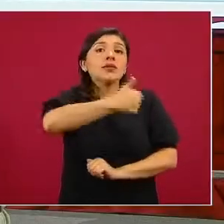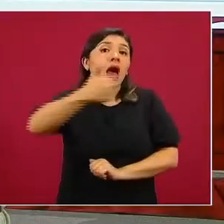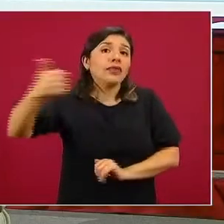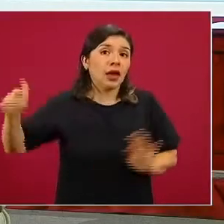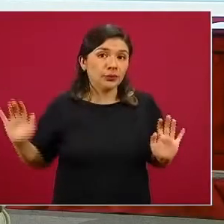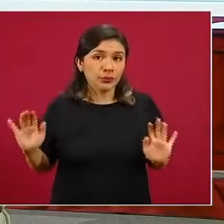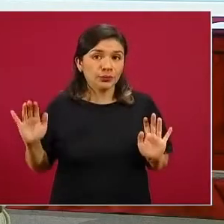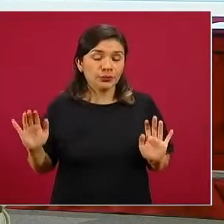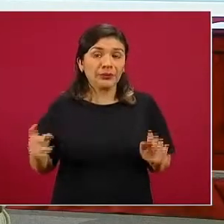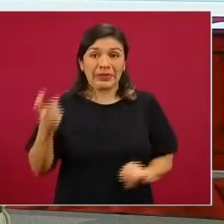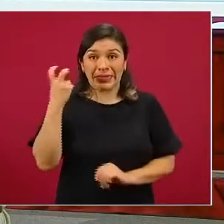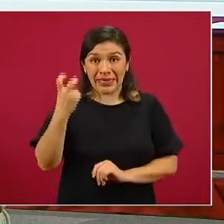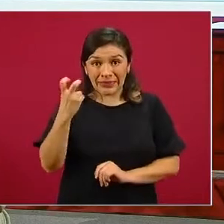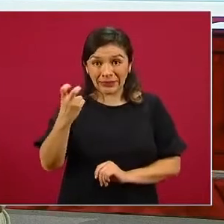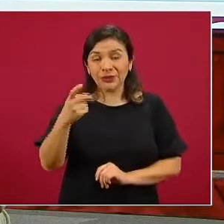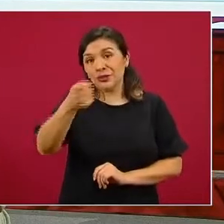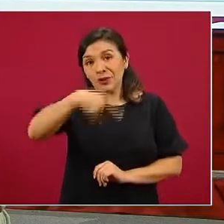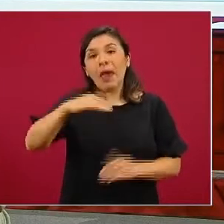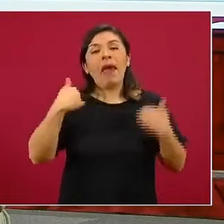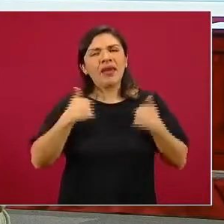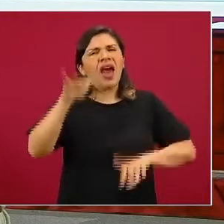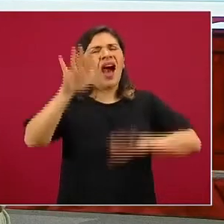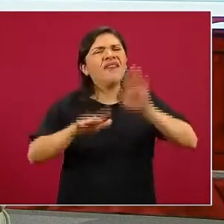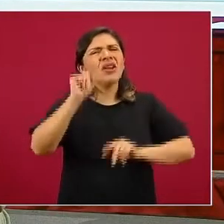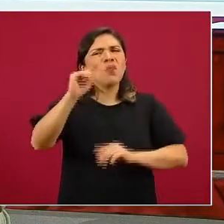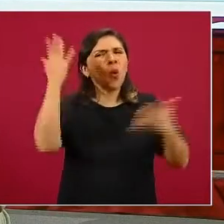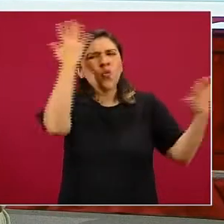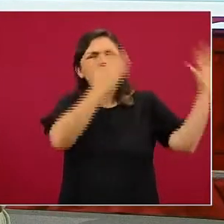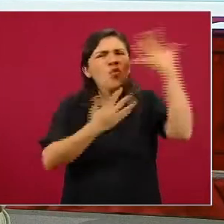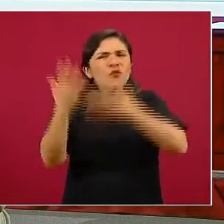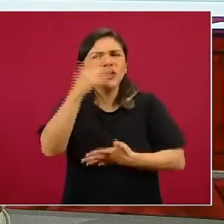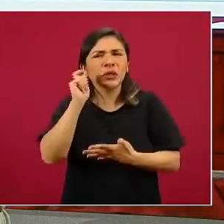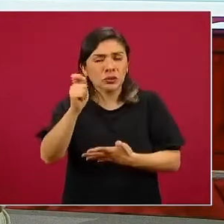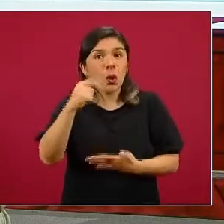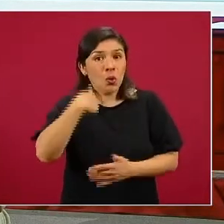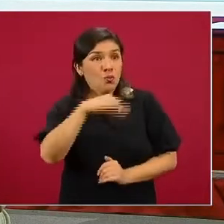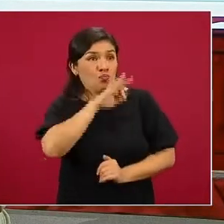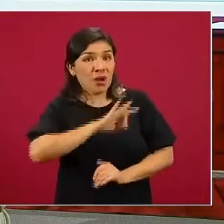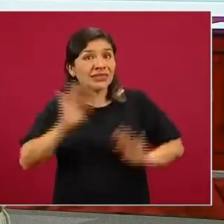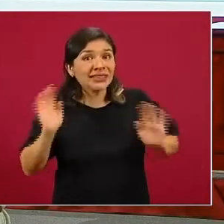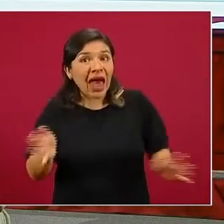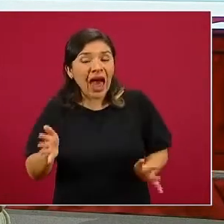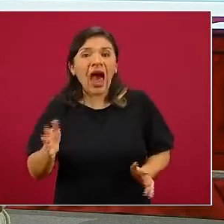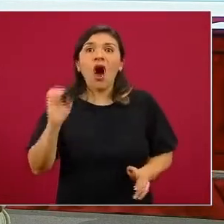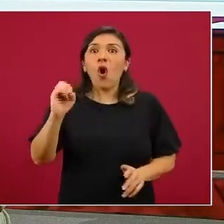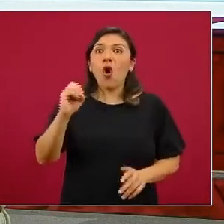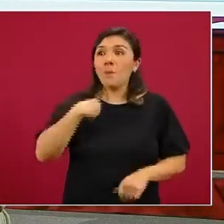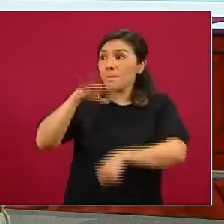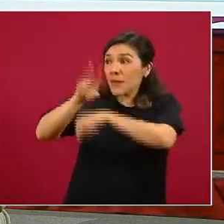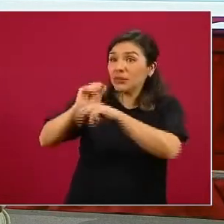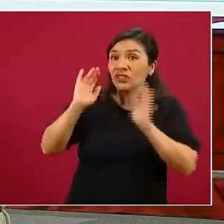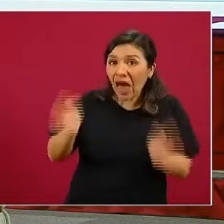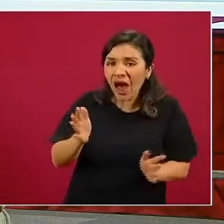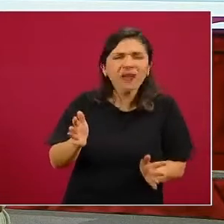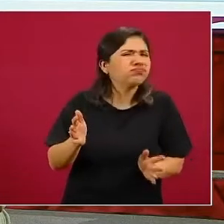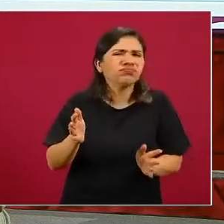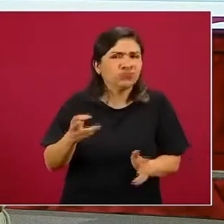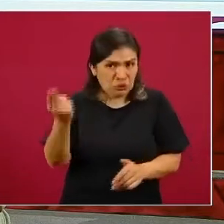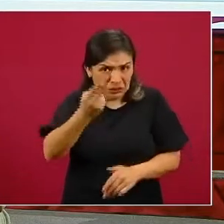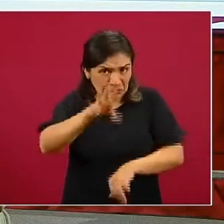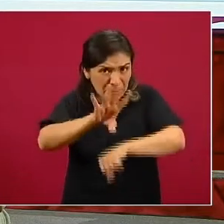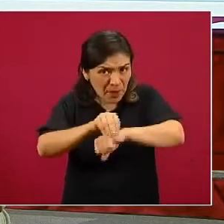trasplantes. Entonces, para aclarar, porque ha habido una confusión de que si ya podemos, que si ya nos autorizan, no necesita